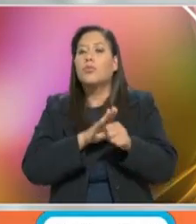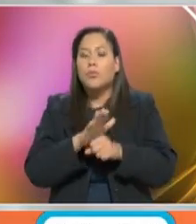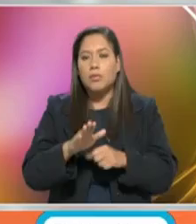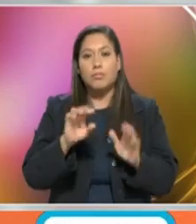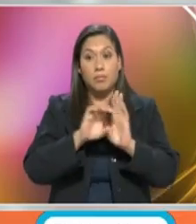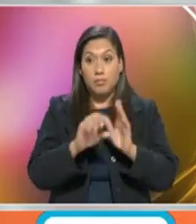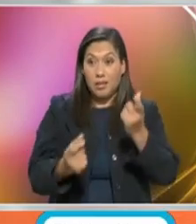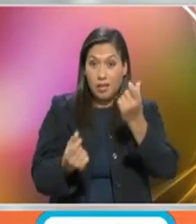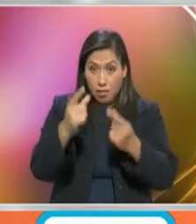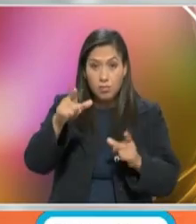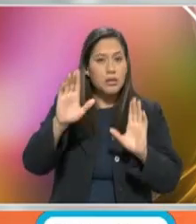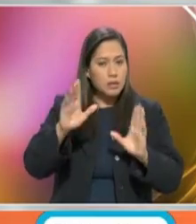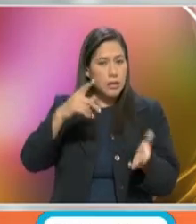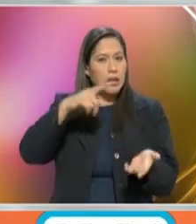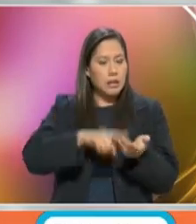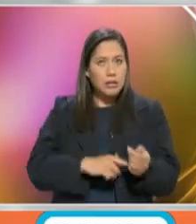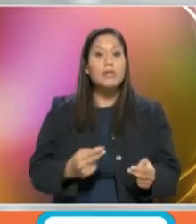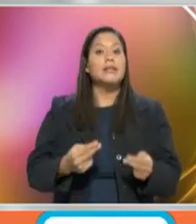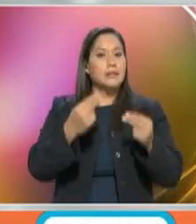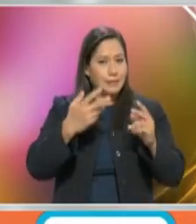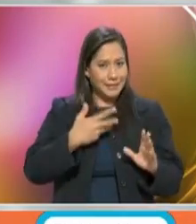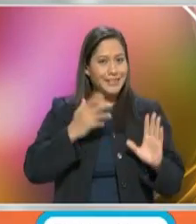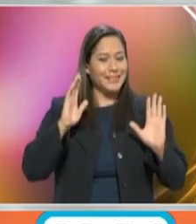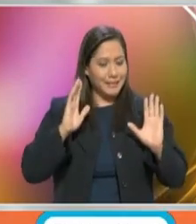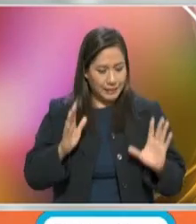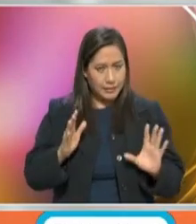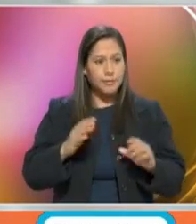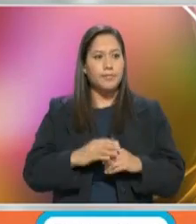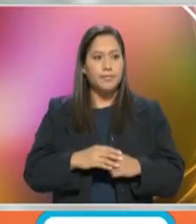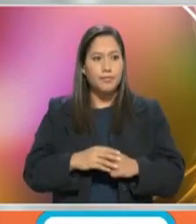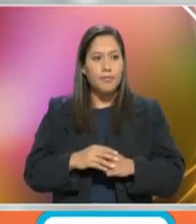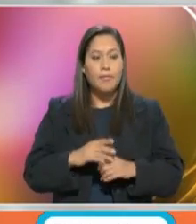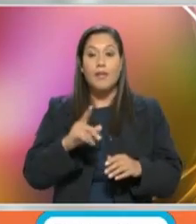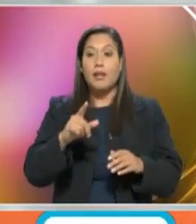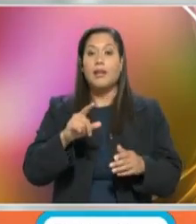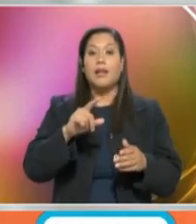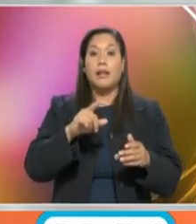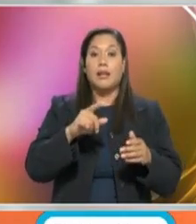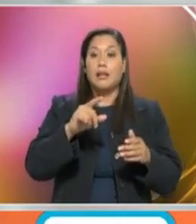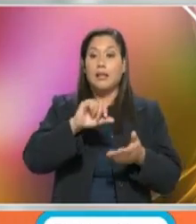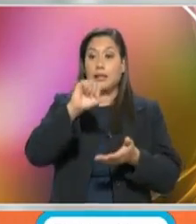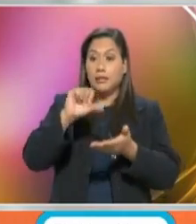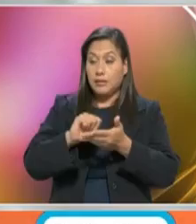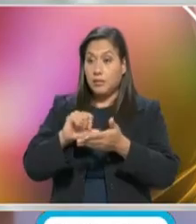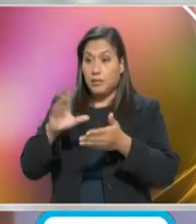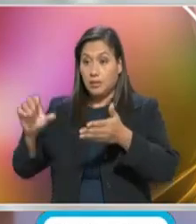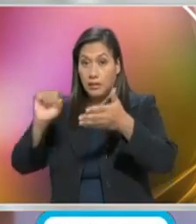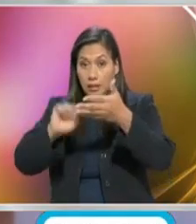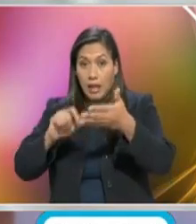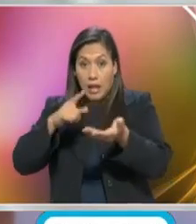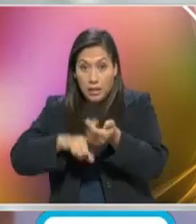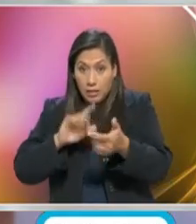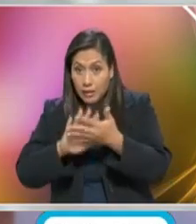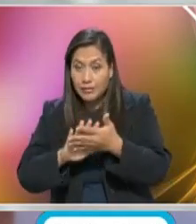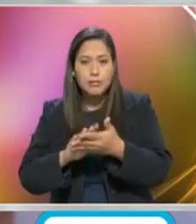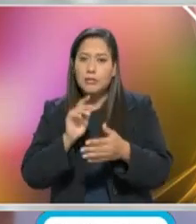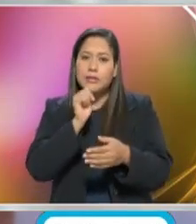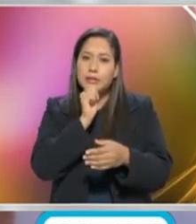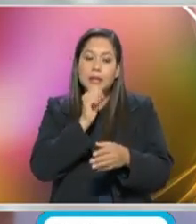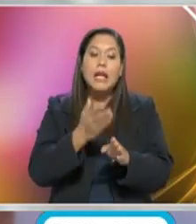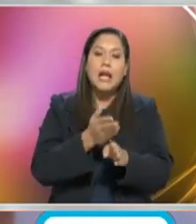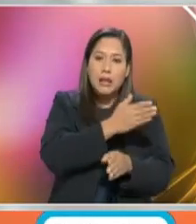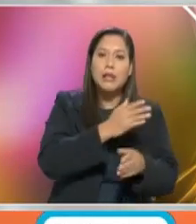de ellas ya desarrollaban un negocio antes ¿Dentro del centro penitenciario? No, incluso fuera. Okay. Entonces,